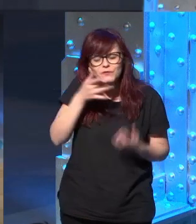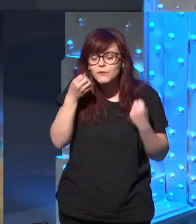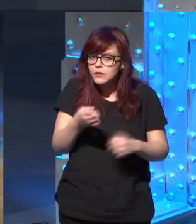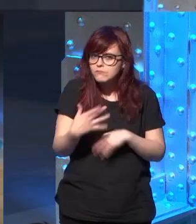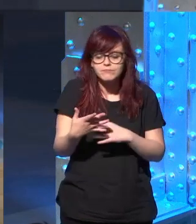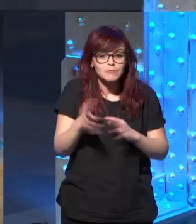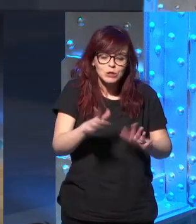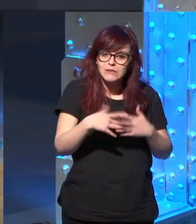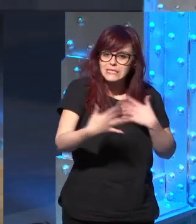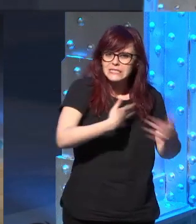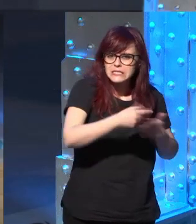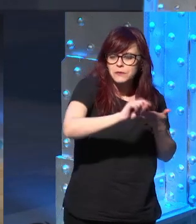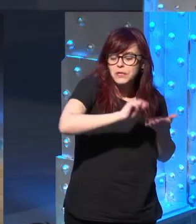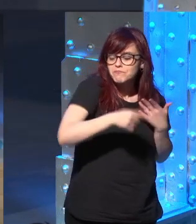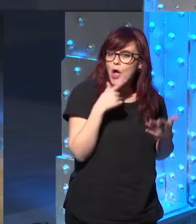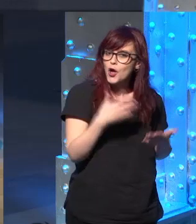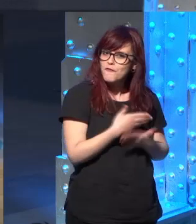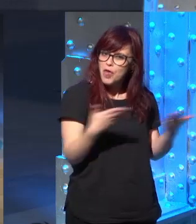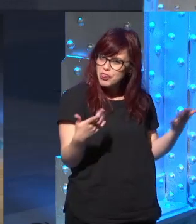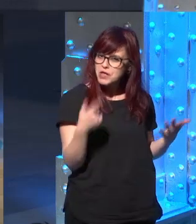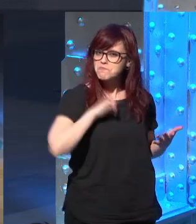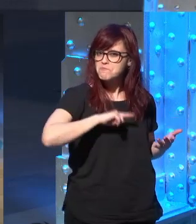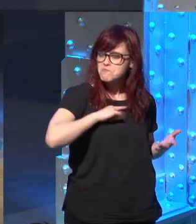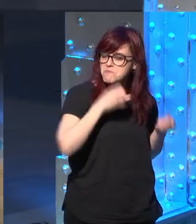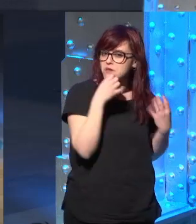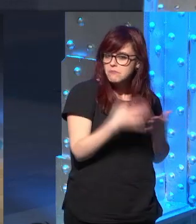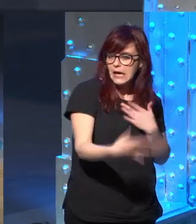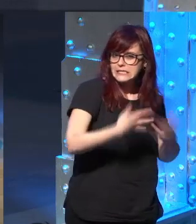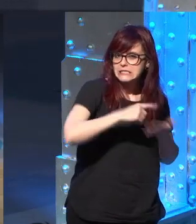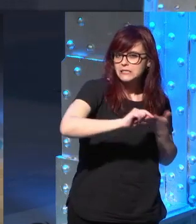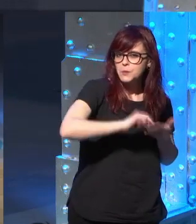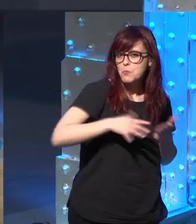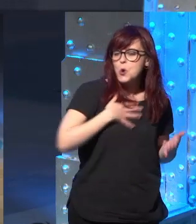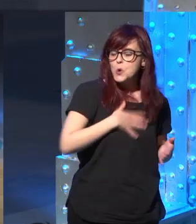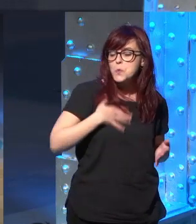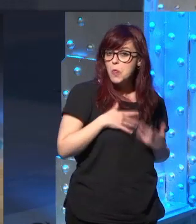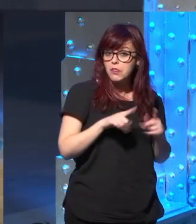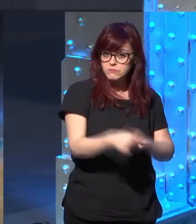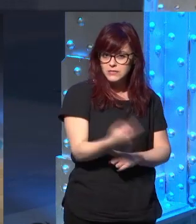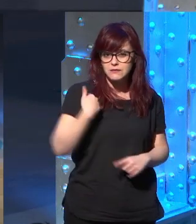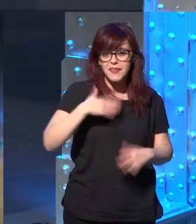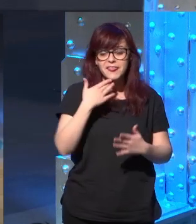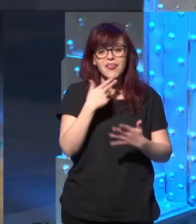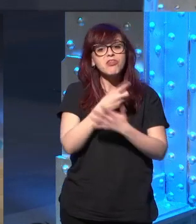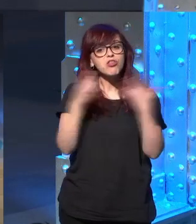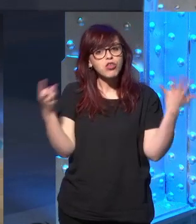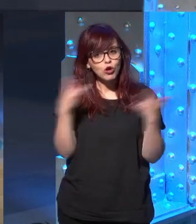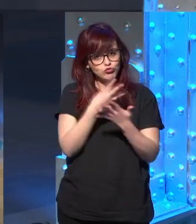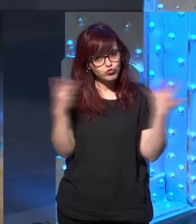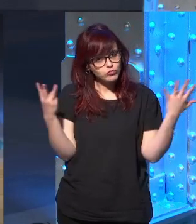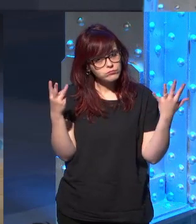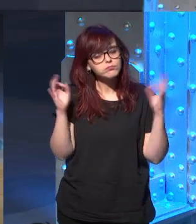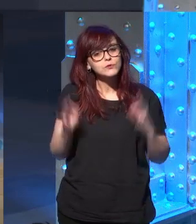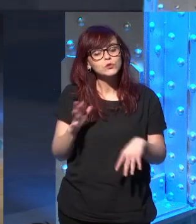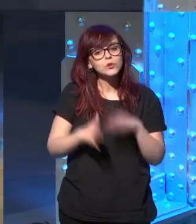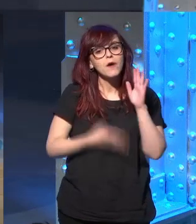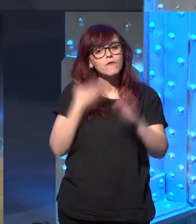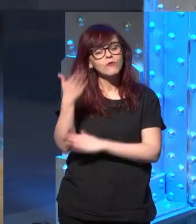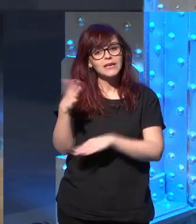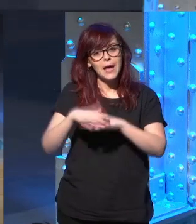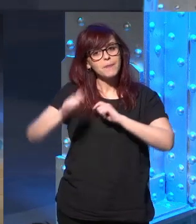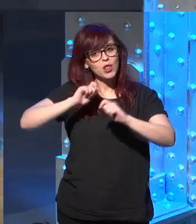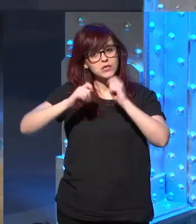escribiendo. Fui cogiendo confianza al hecho de la escritura y cuando cumplí 18 años me fui a